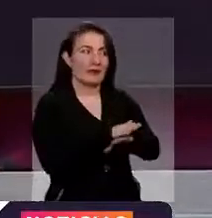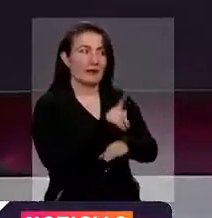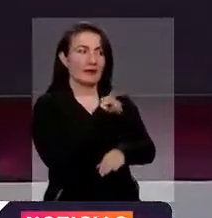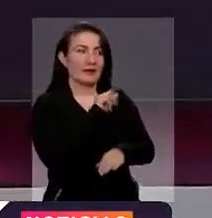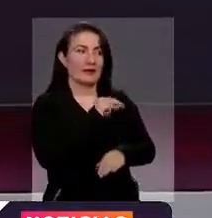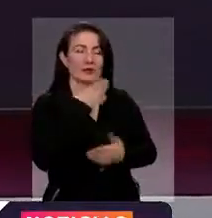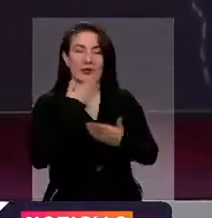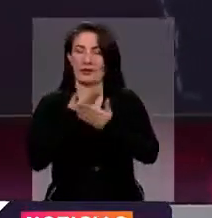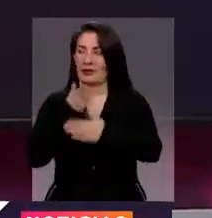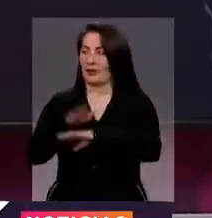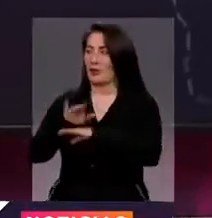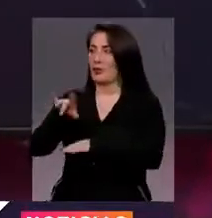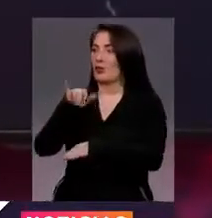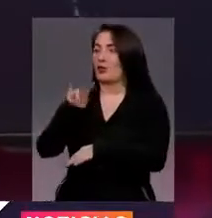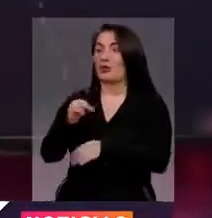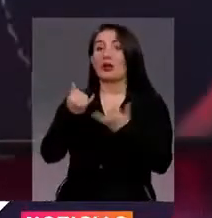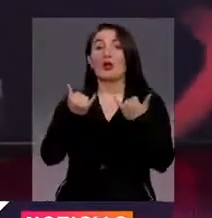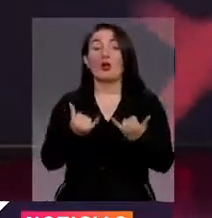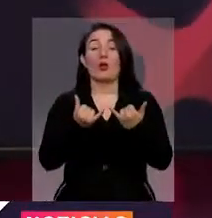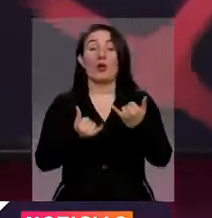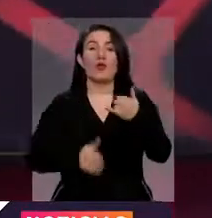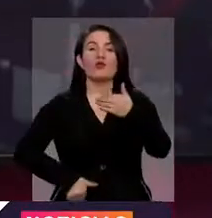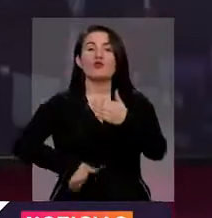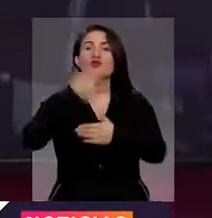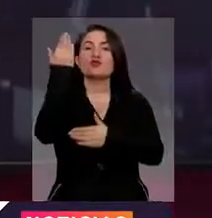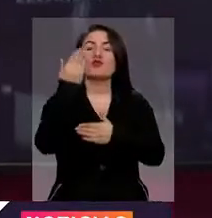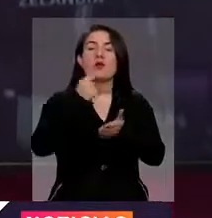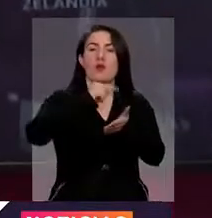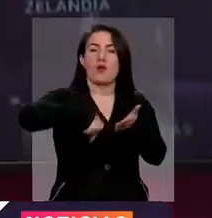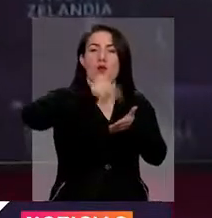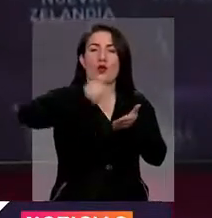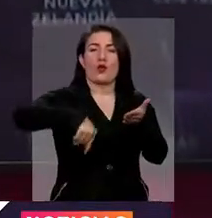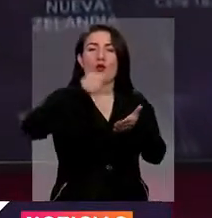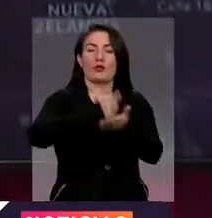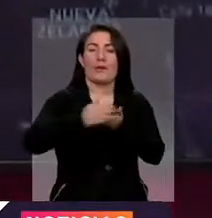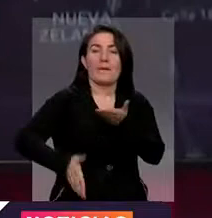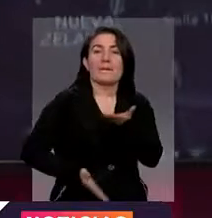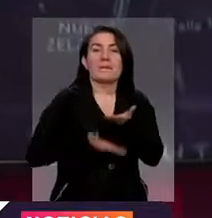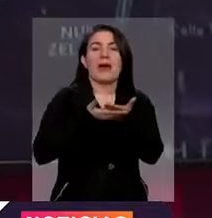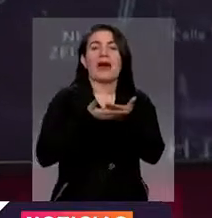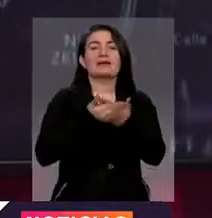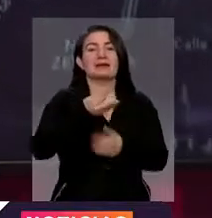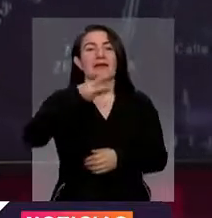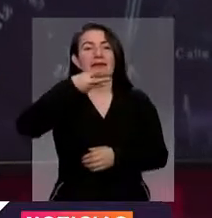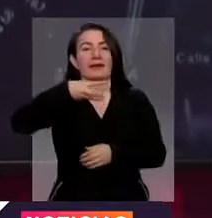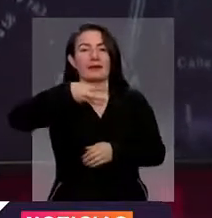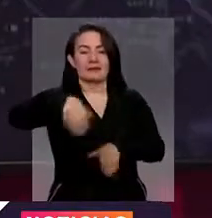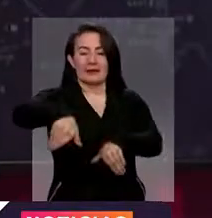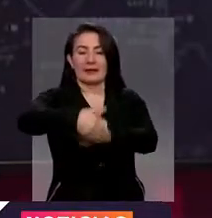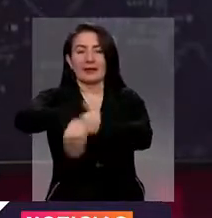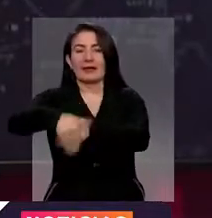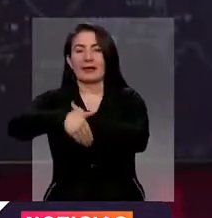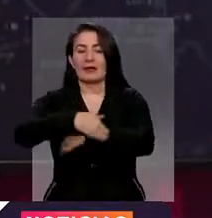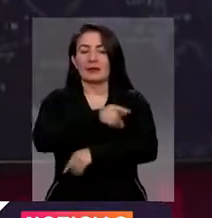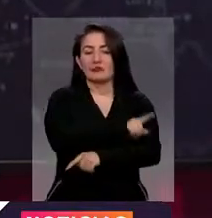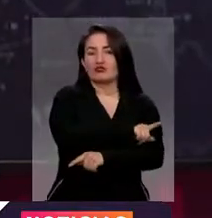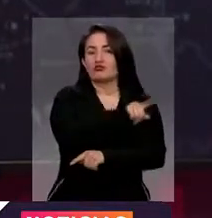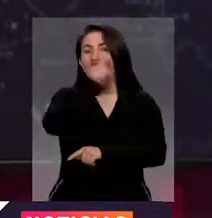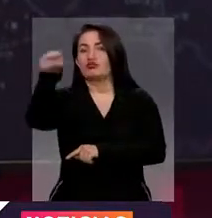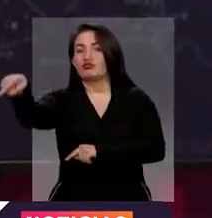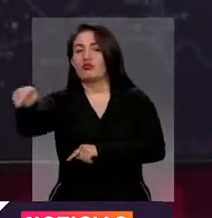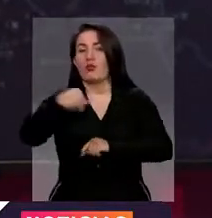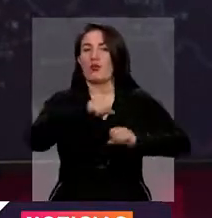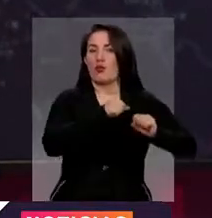Hoy se firmó el otro sí para el desarrollo de obras complementarias en la construcción del tercer carril de la vía Bogotá-Girardot. Este proyecto beneficiará a